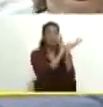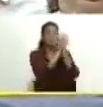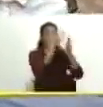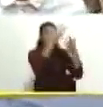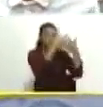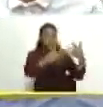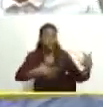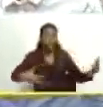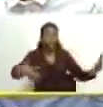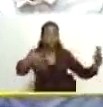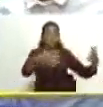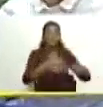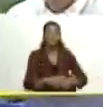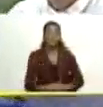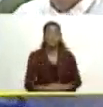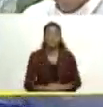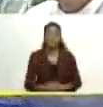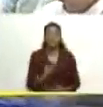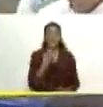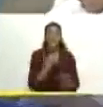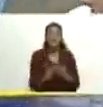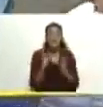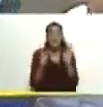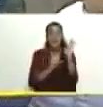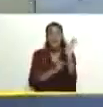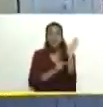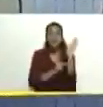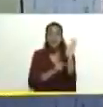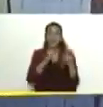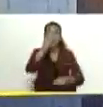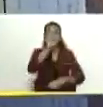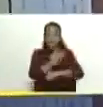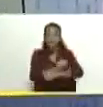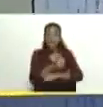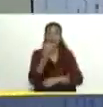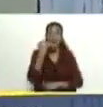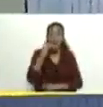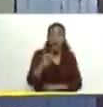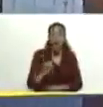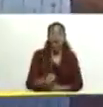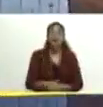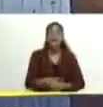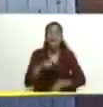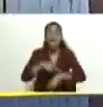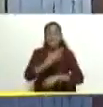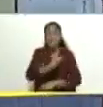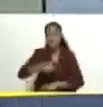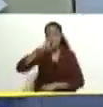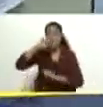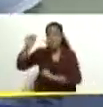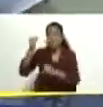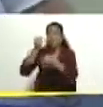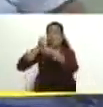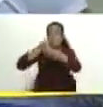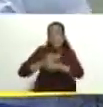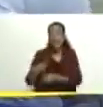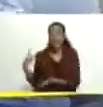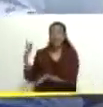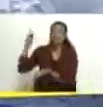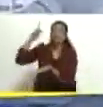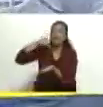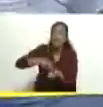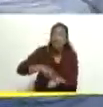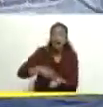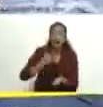Presidente. Bienvenido adelante a nuestra parroquia, La Vega. Nicolás Maduro, te estábamos esperando. Y